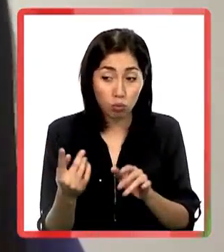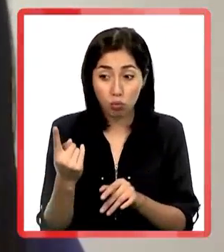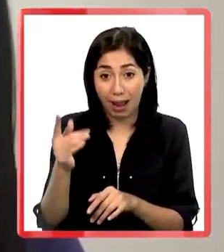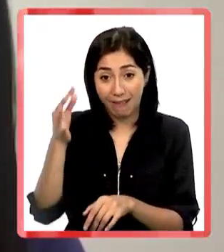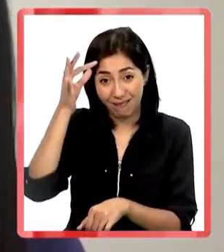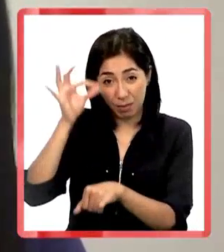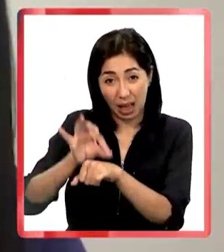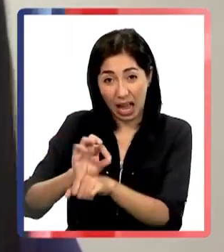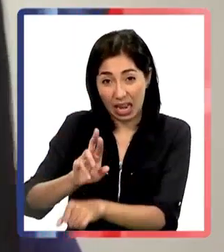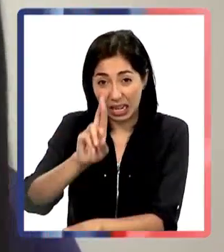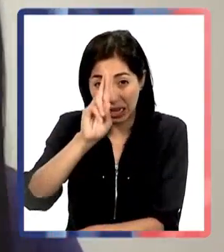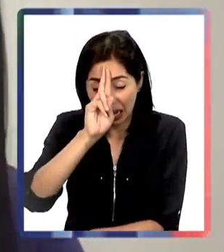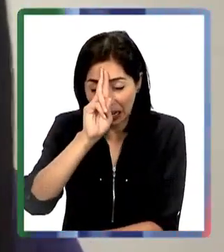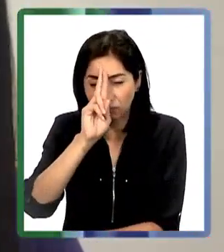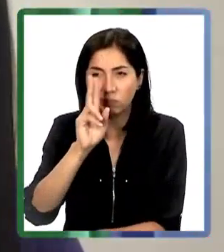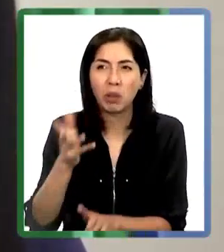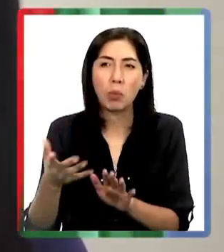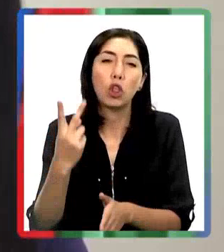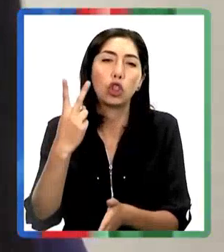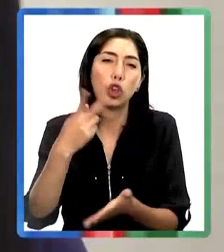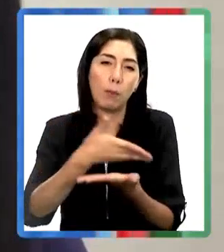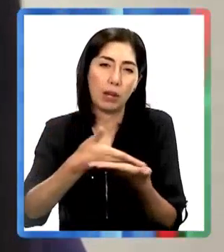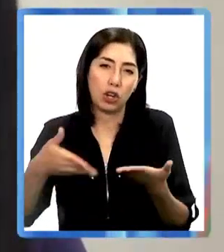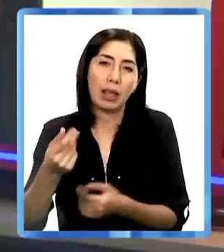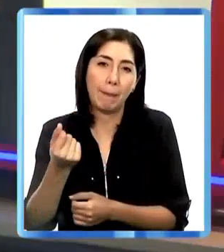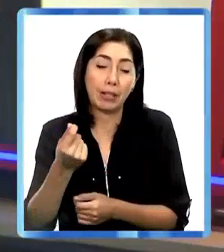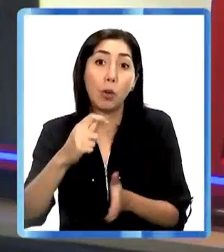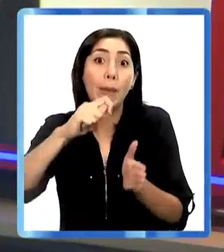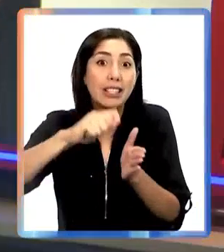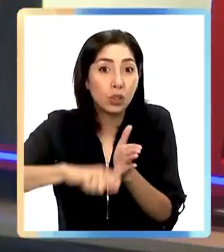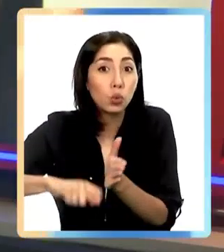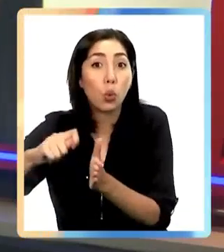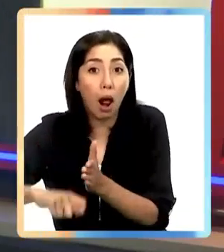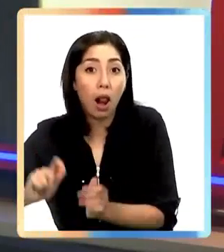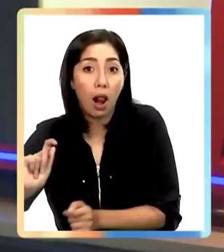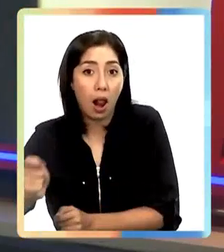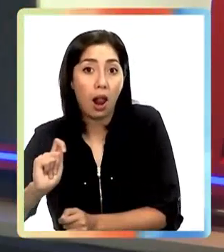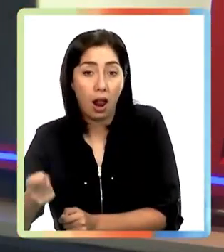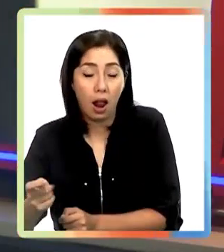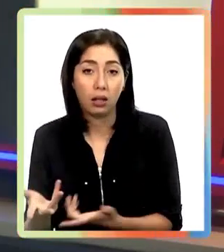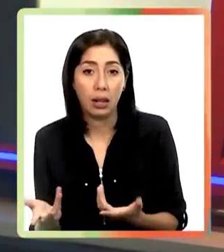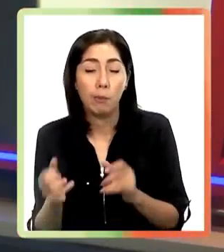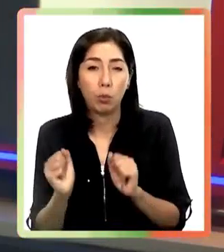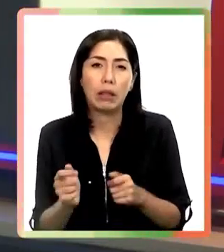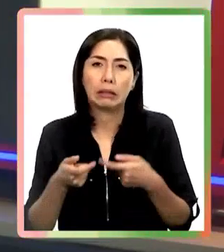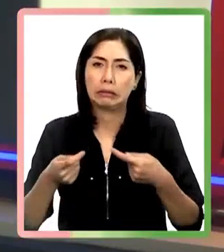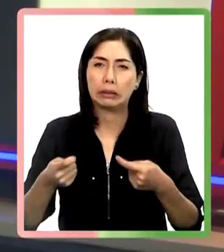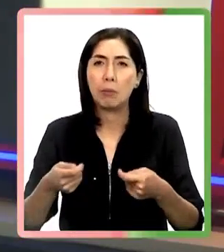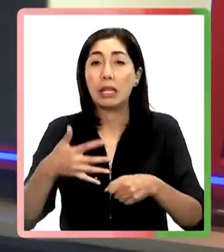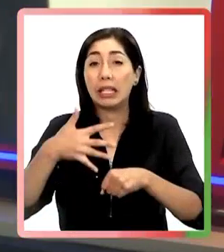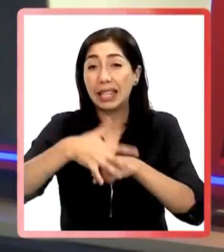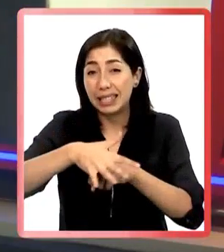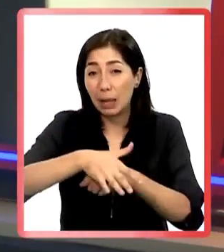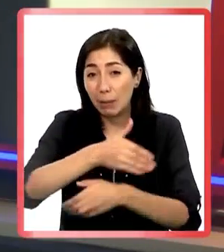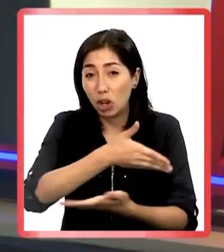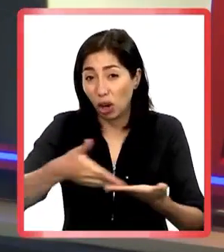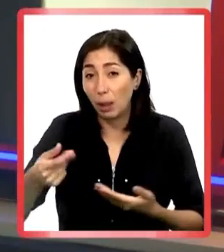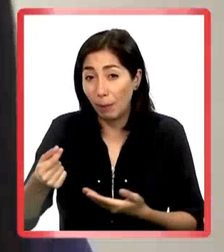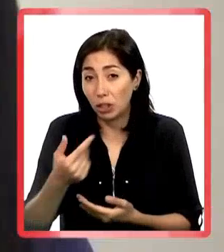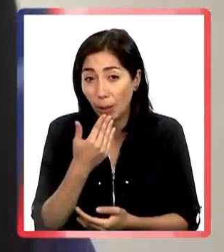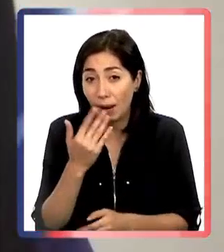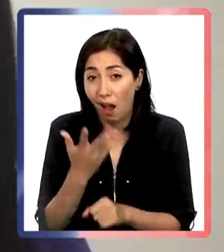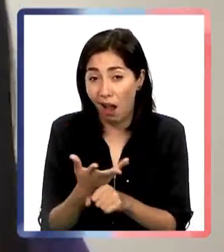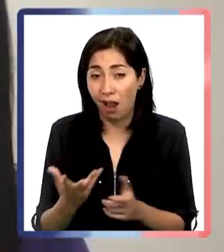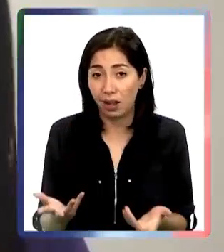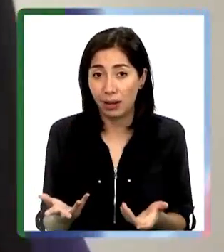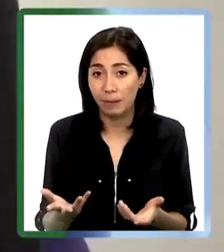una enfermedad rara es que nunca baja de los 2 millones de pesos mensual y puede llegar a costar fácil 15 millones de pesos. Ahora,